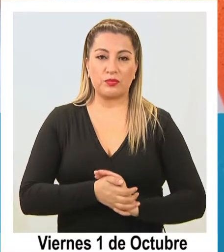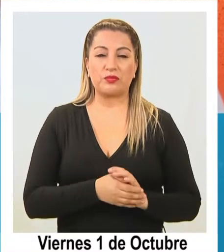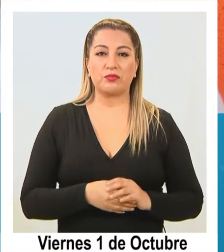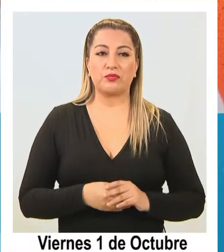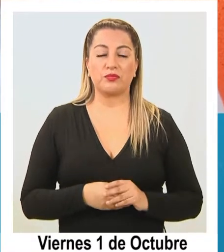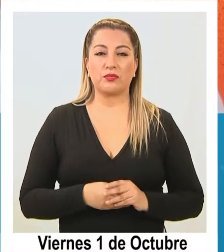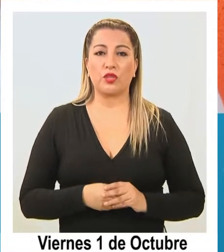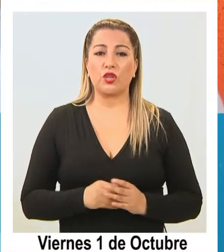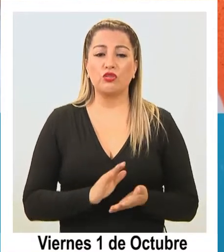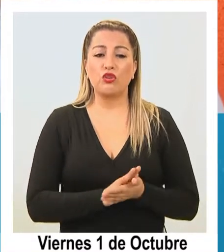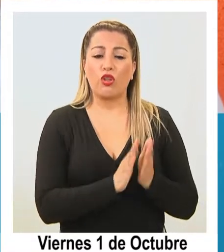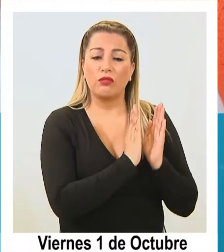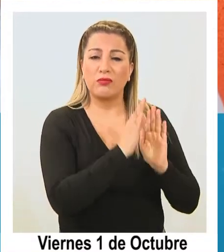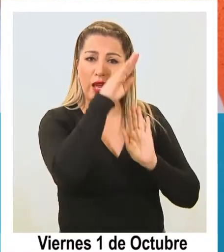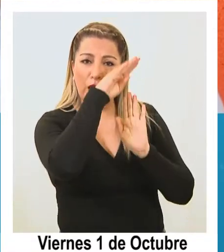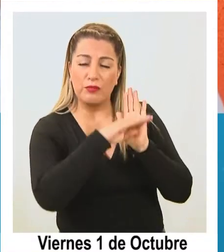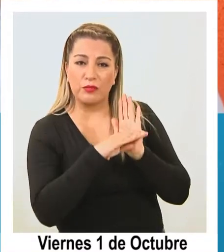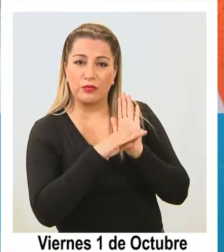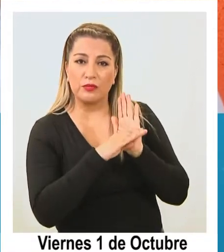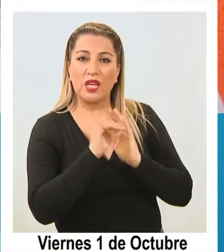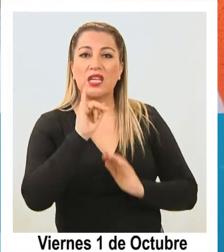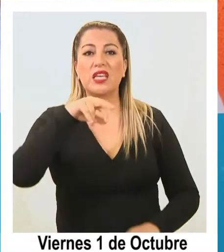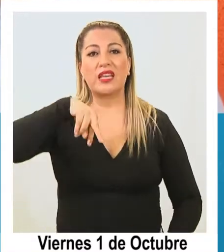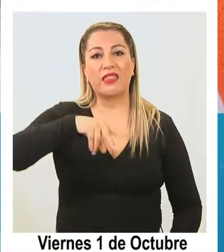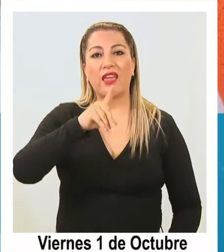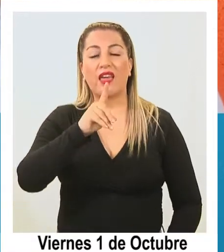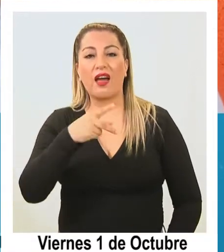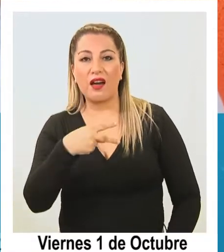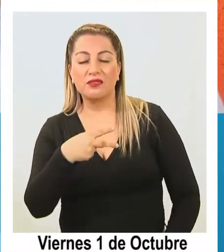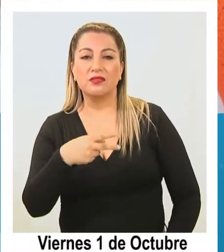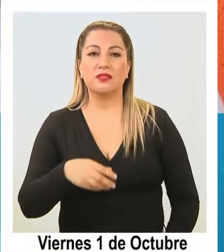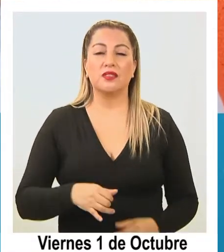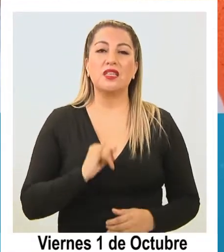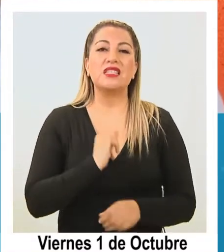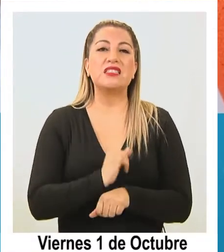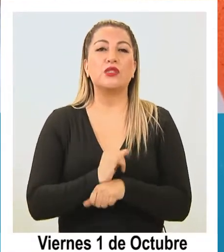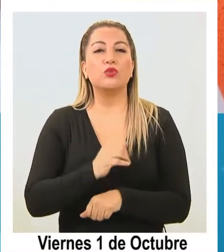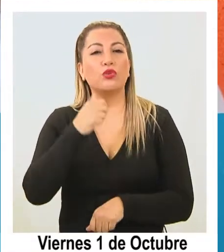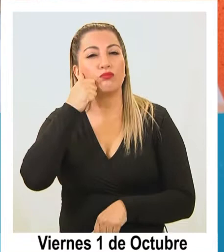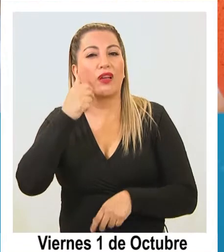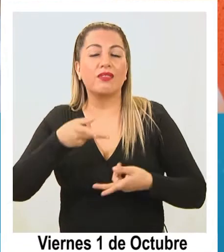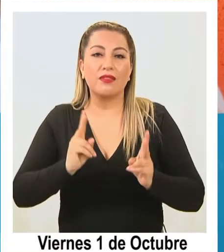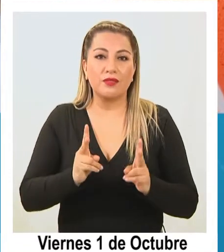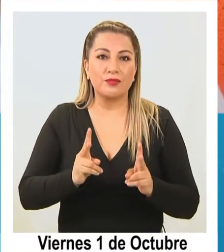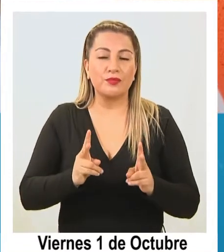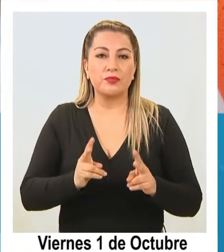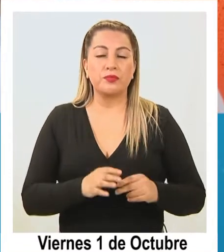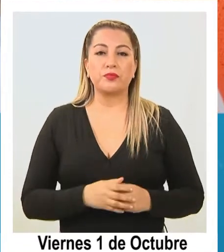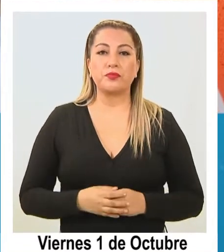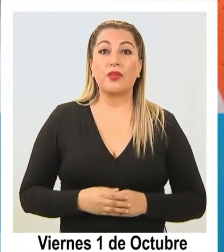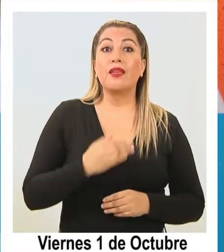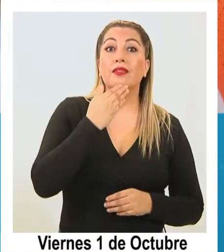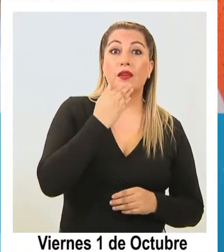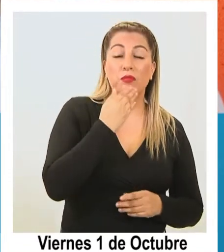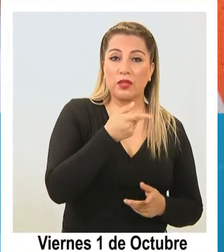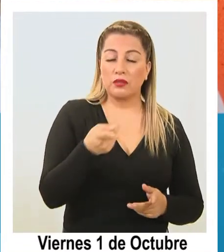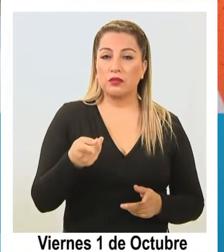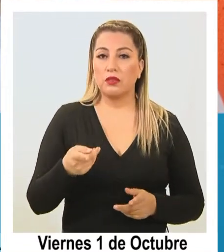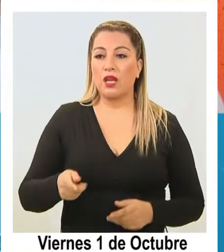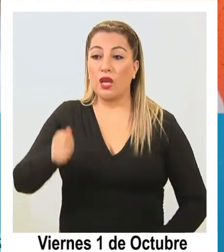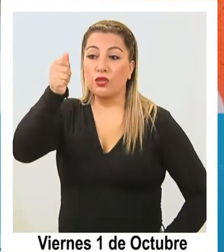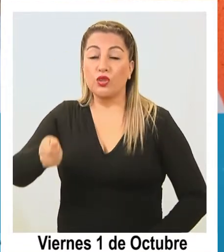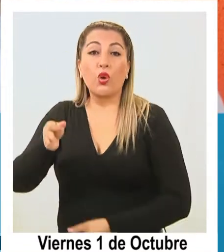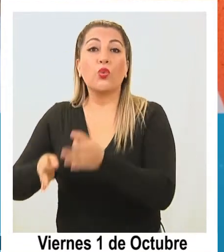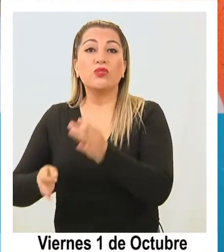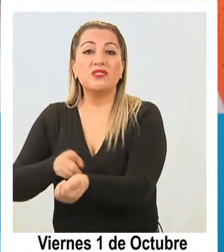con ese lineamiento, el INDH, temas, ¿no es cierto?, en esa línea. Y por otro lado también los tribunales